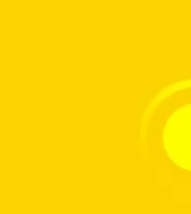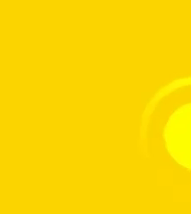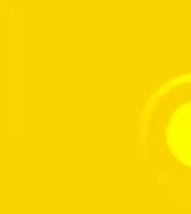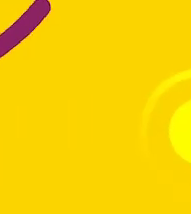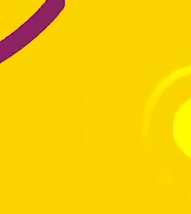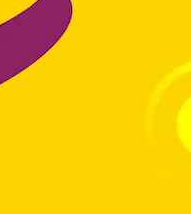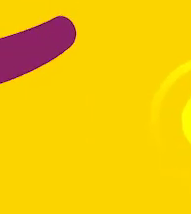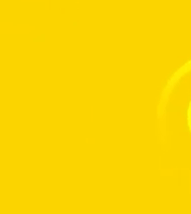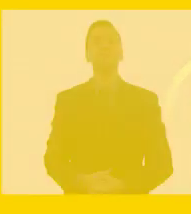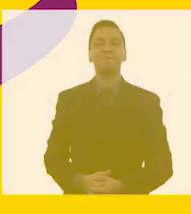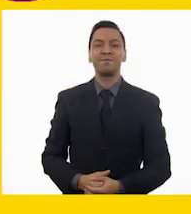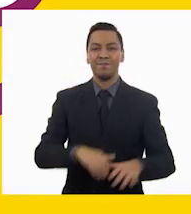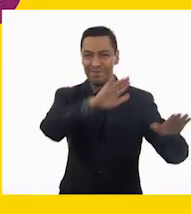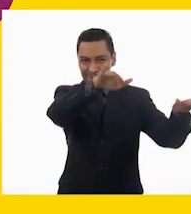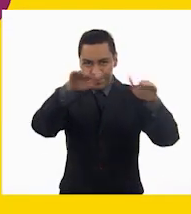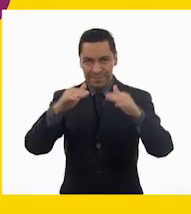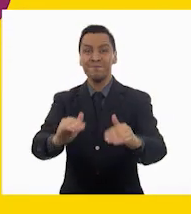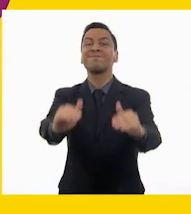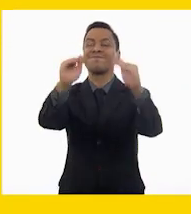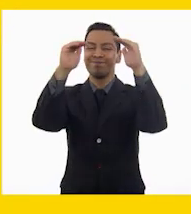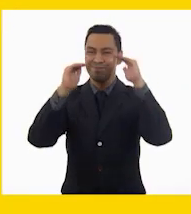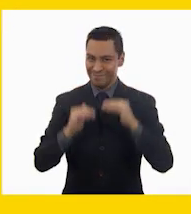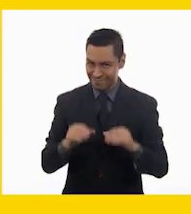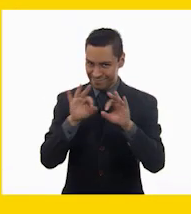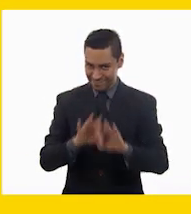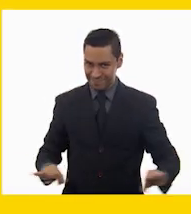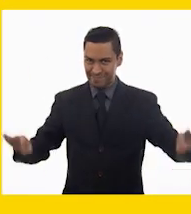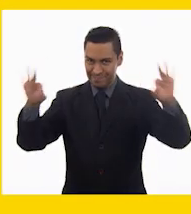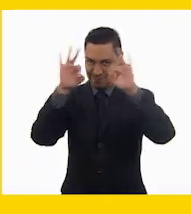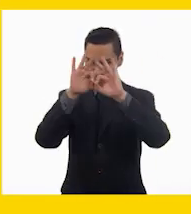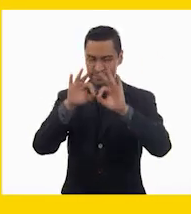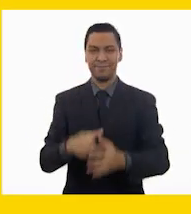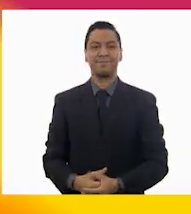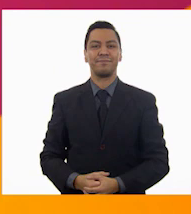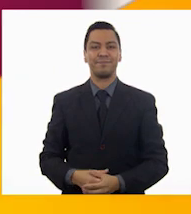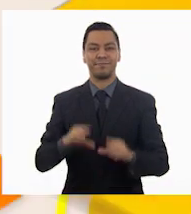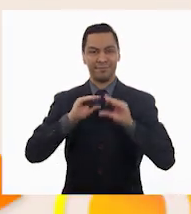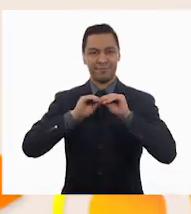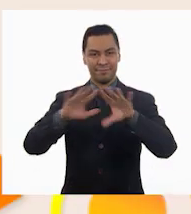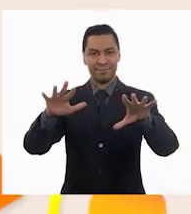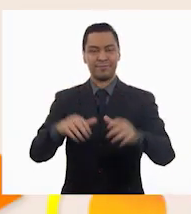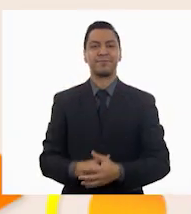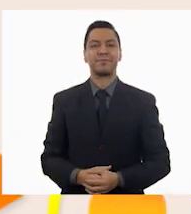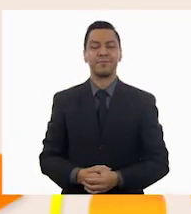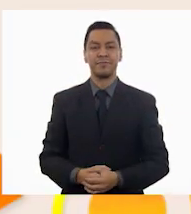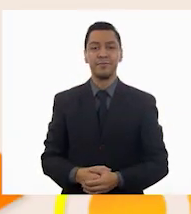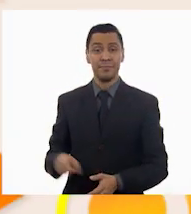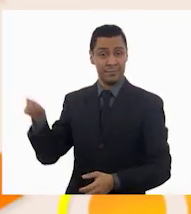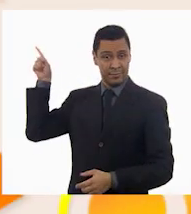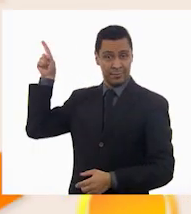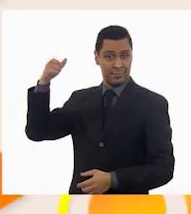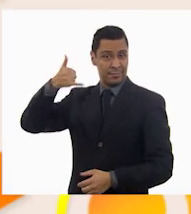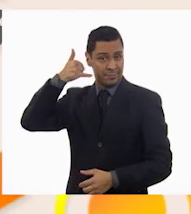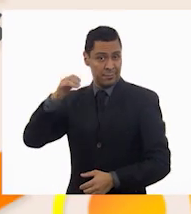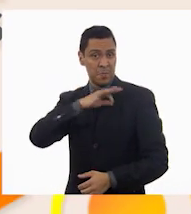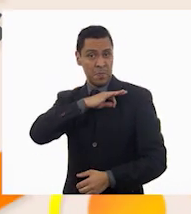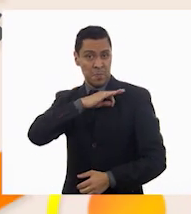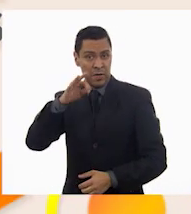¡Atención! ¡Atención! A continuación, información importante. A